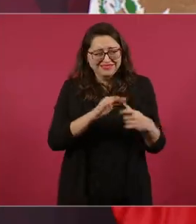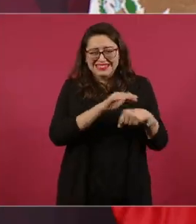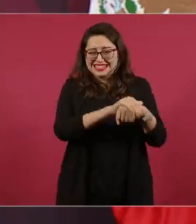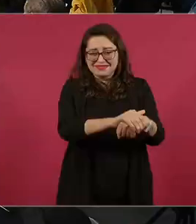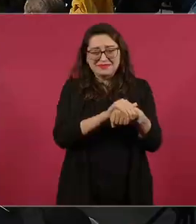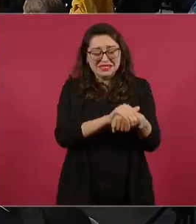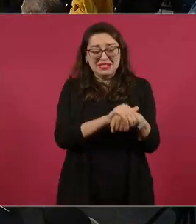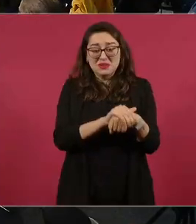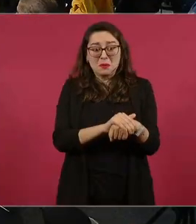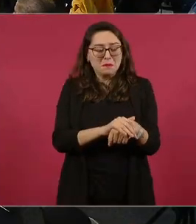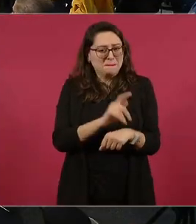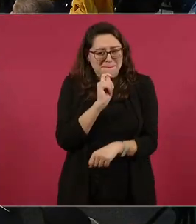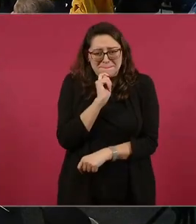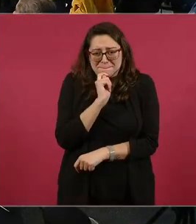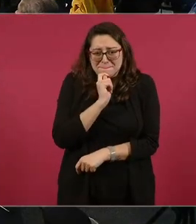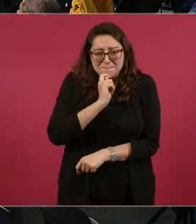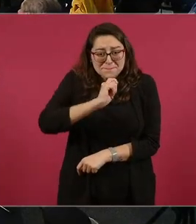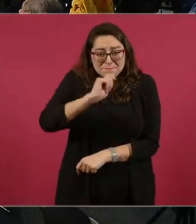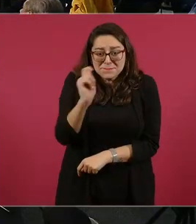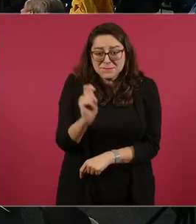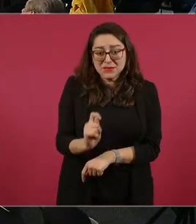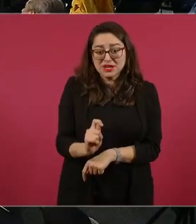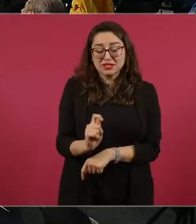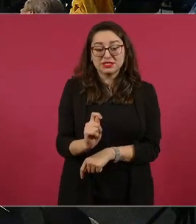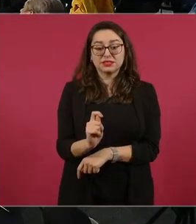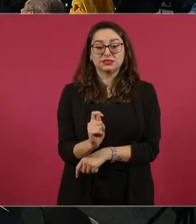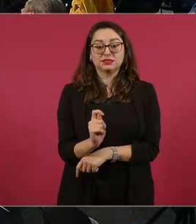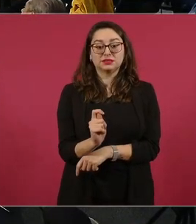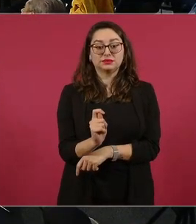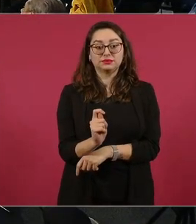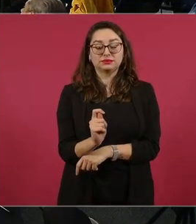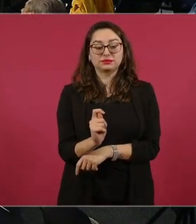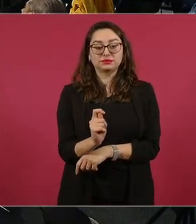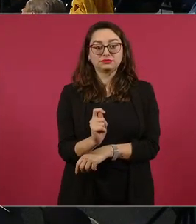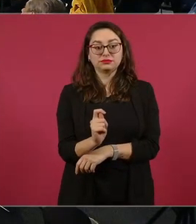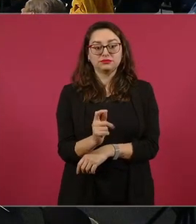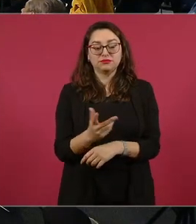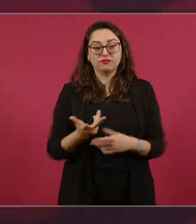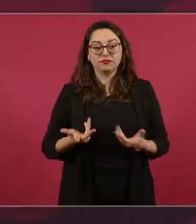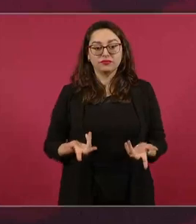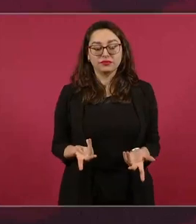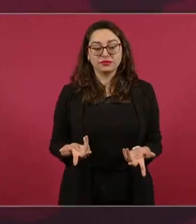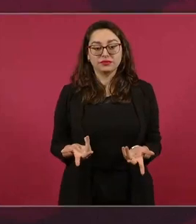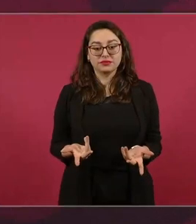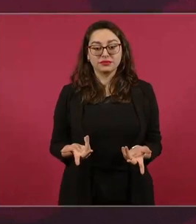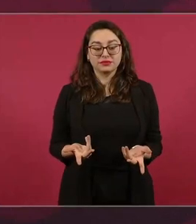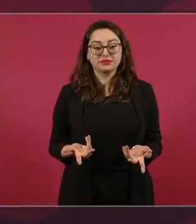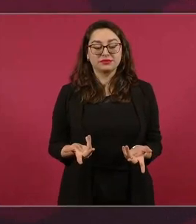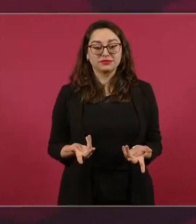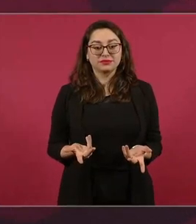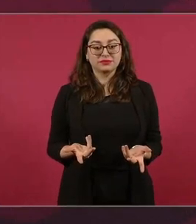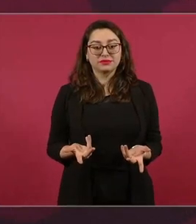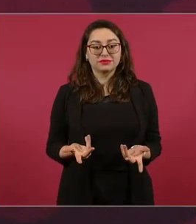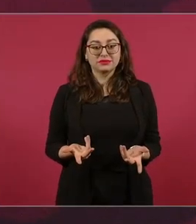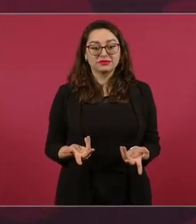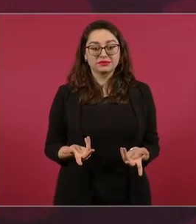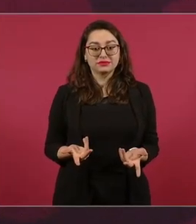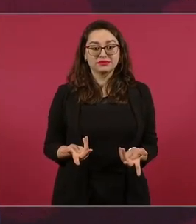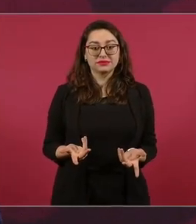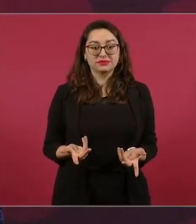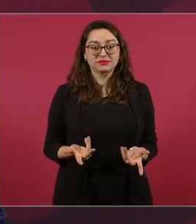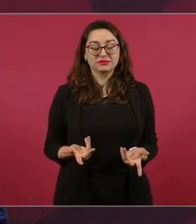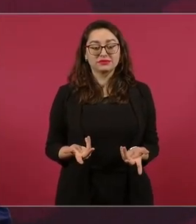El presidente Echeverría hacía reuniones y demás. Lo invitaron a que se fuera